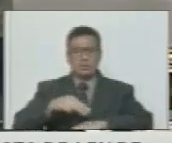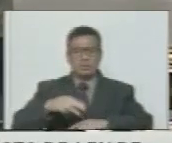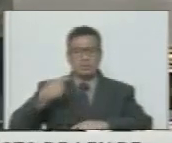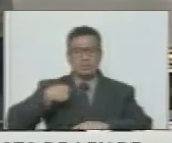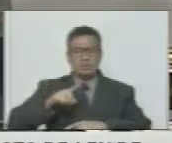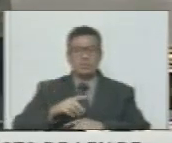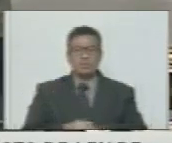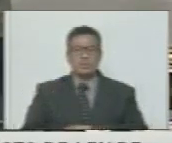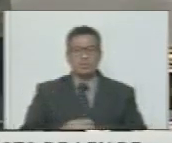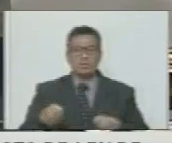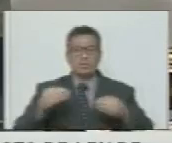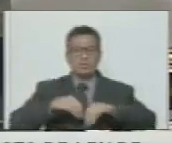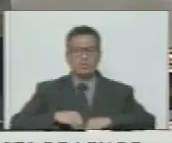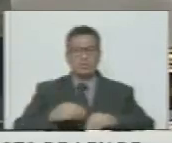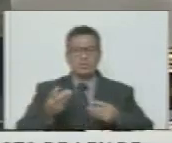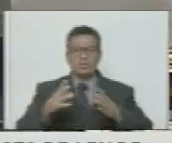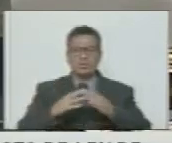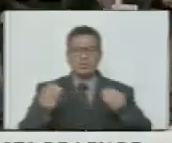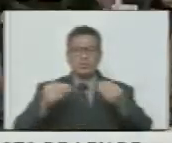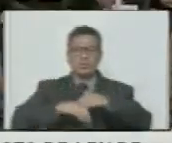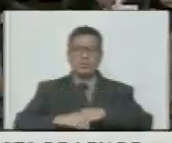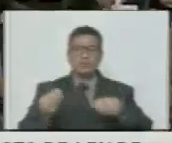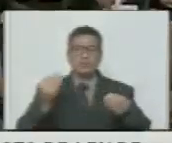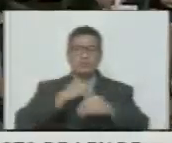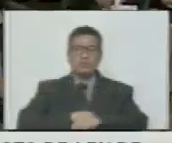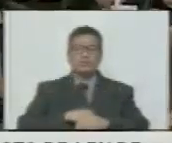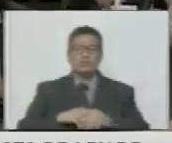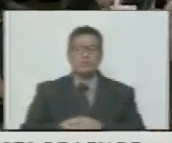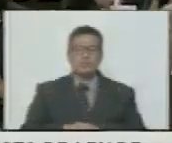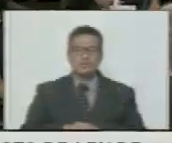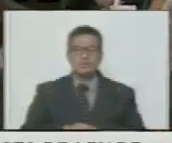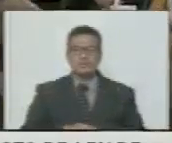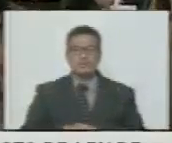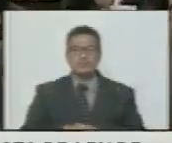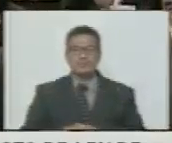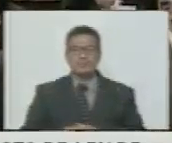moral cuando son mutuamente incompatibles.